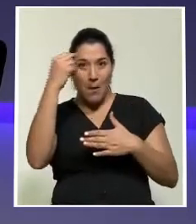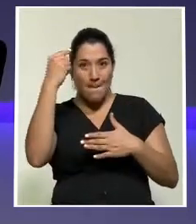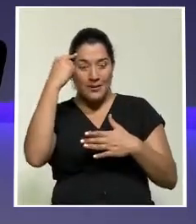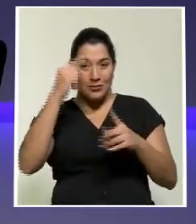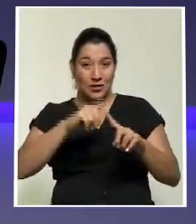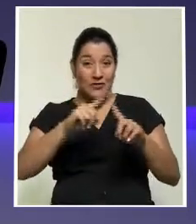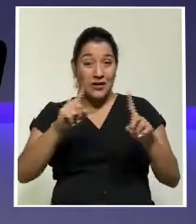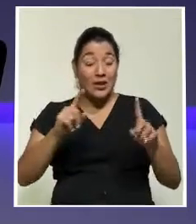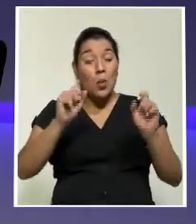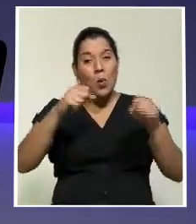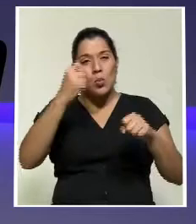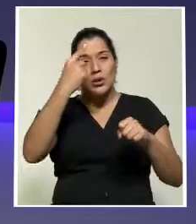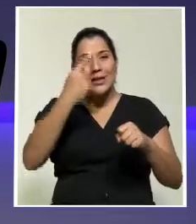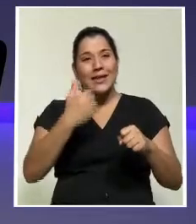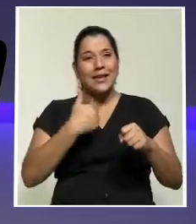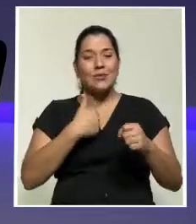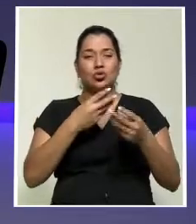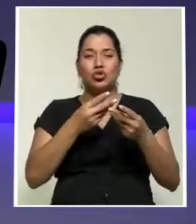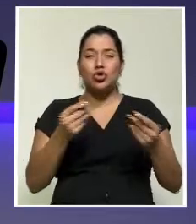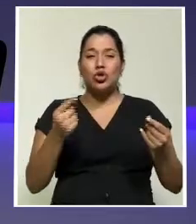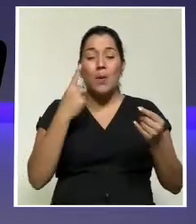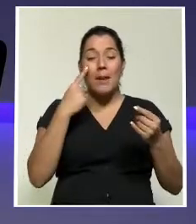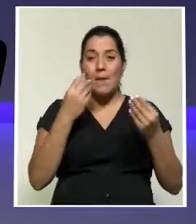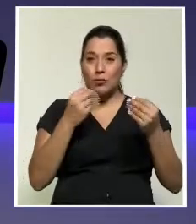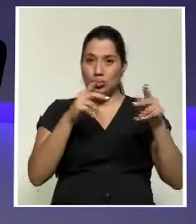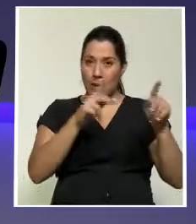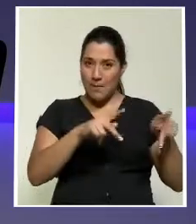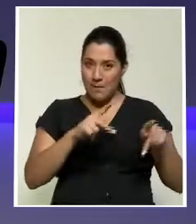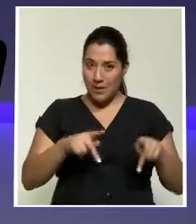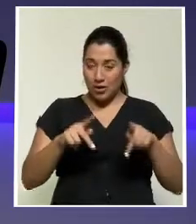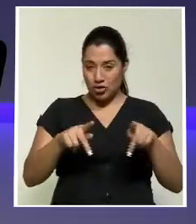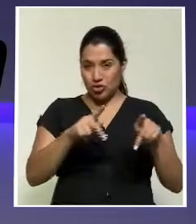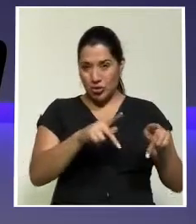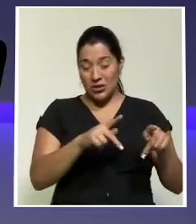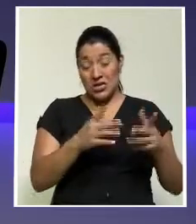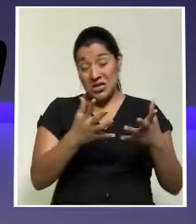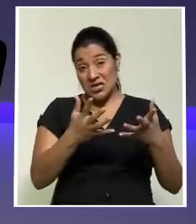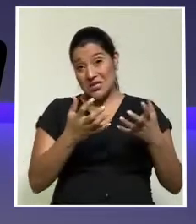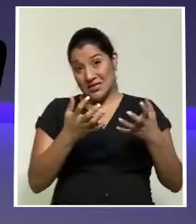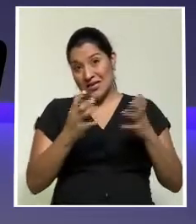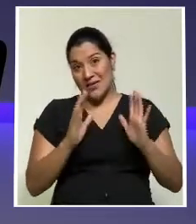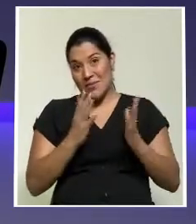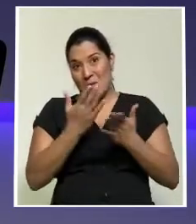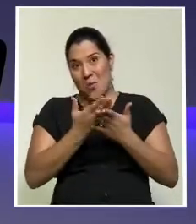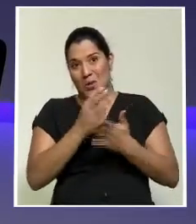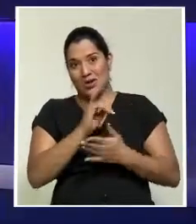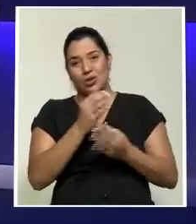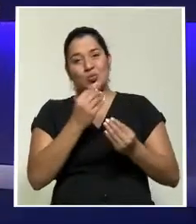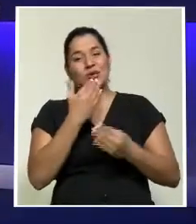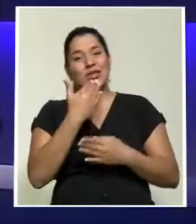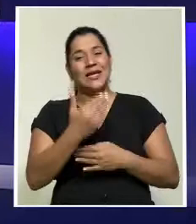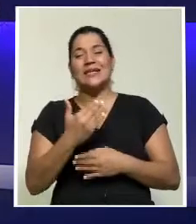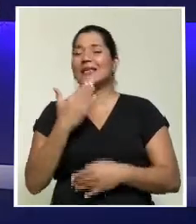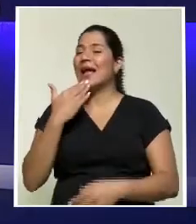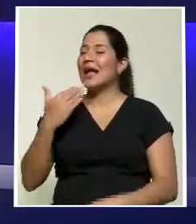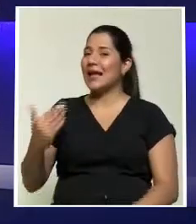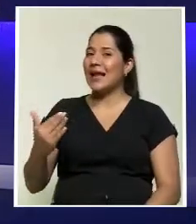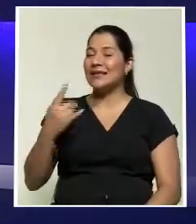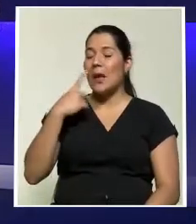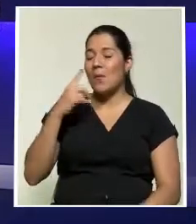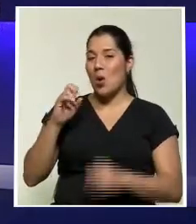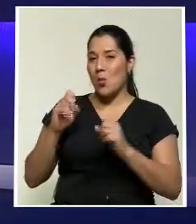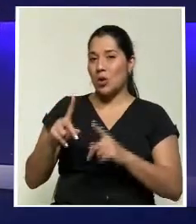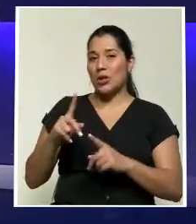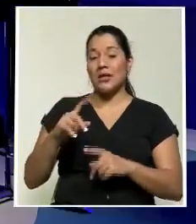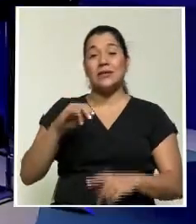salidas para mucha gente. Me gustaría dejar eso planteado en el aire. Muchísimas gracias, Yassi. Muchas gracias por el espacio.